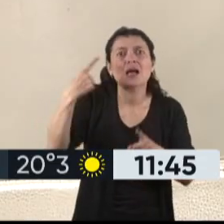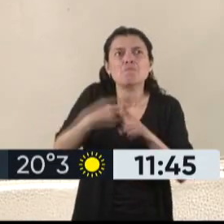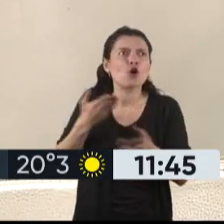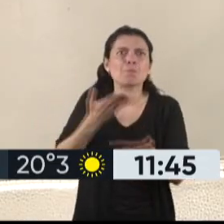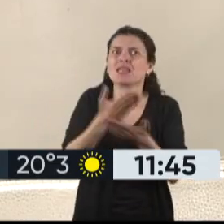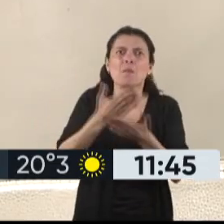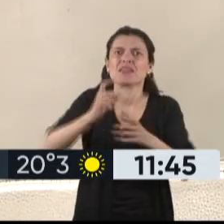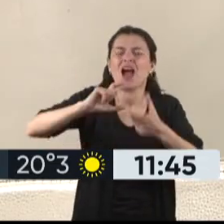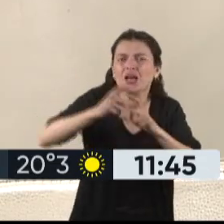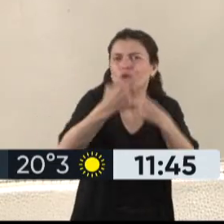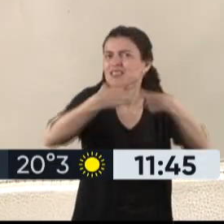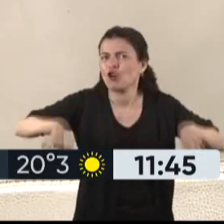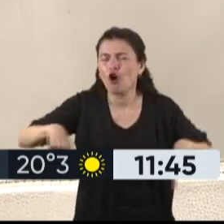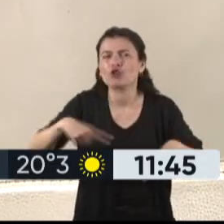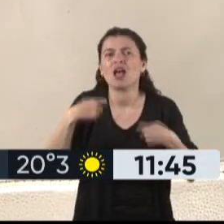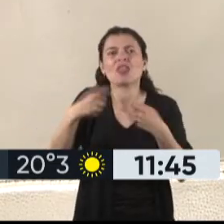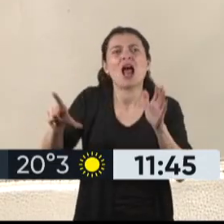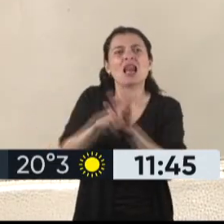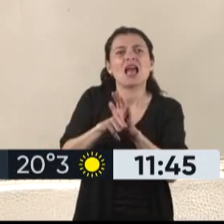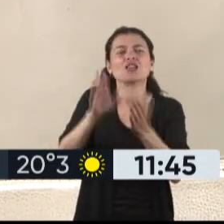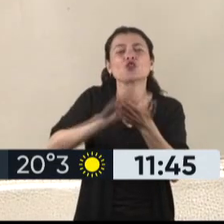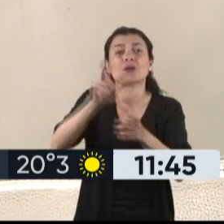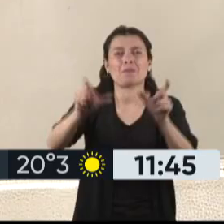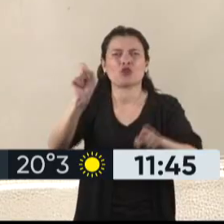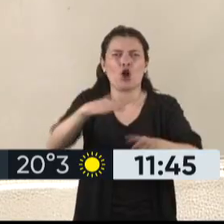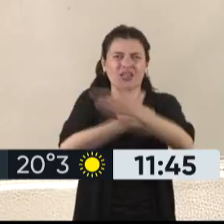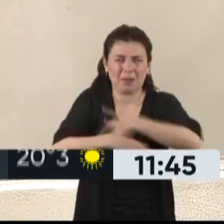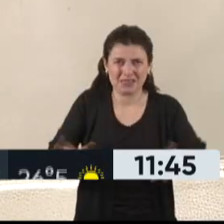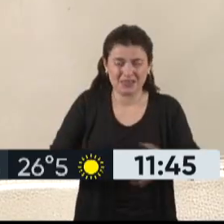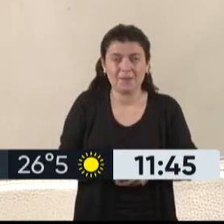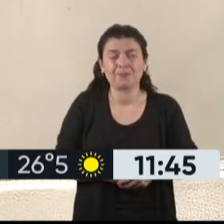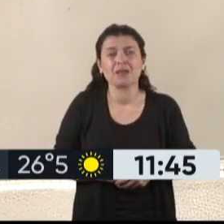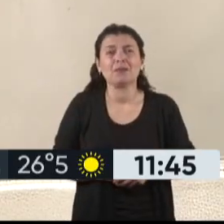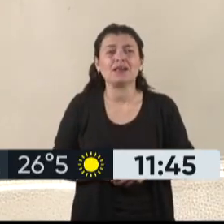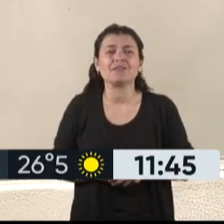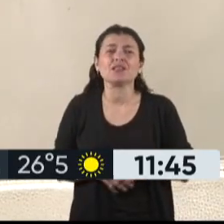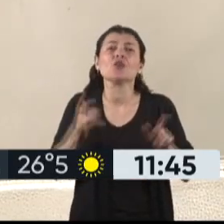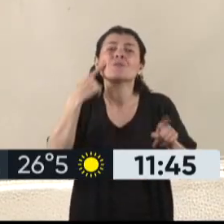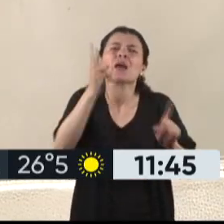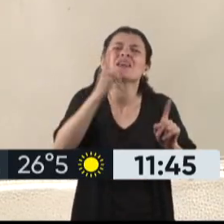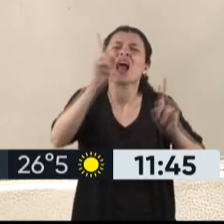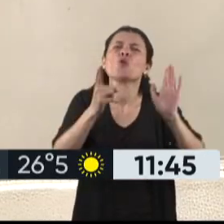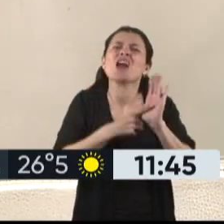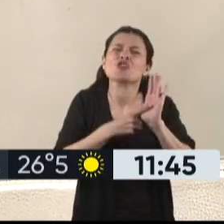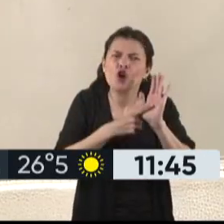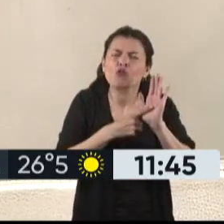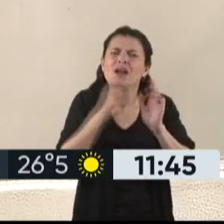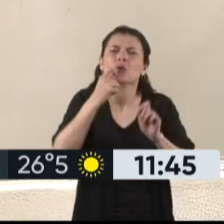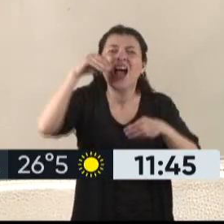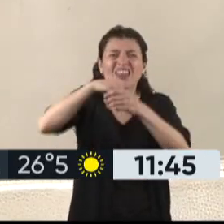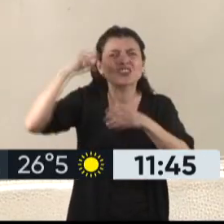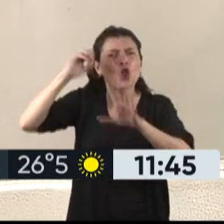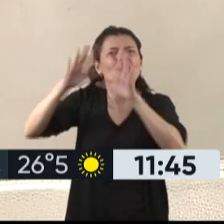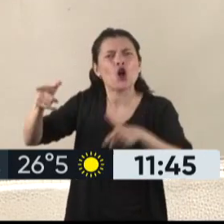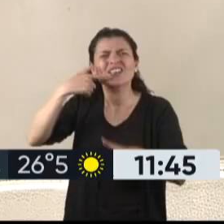Efectivamente, si va a suceder algo en este sentido, y qué va a pasar con aquellas normas con las que el Congreso insistió en el rechazo a